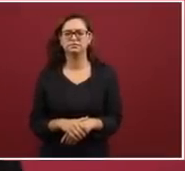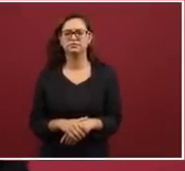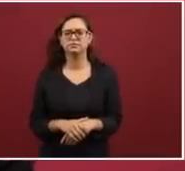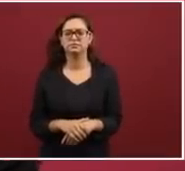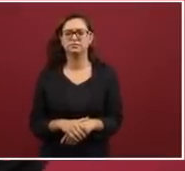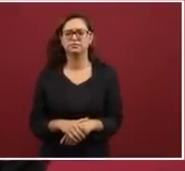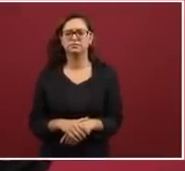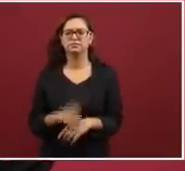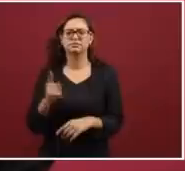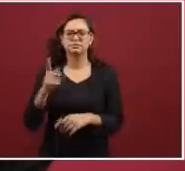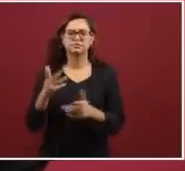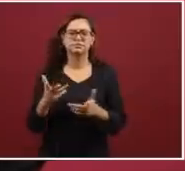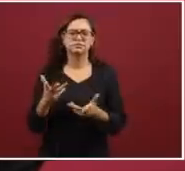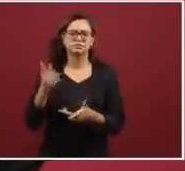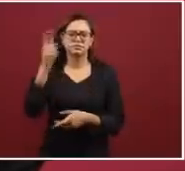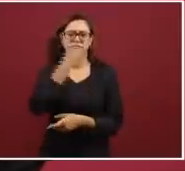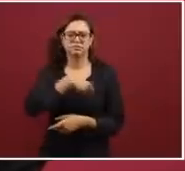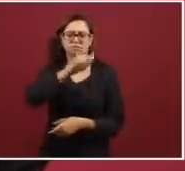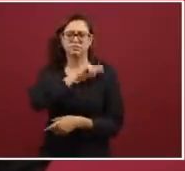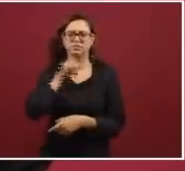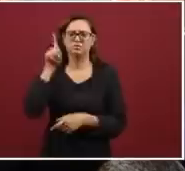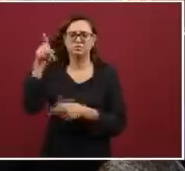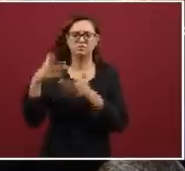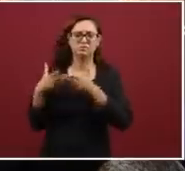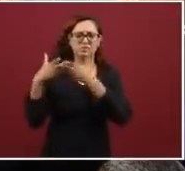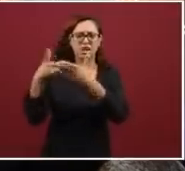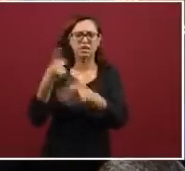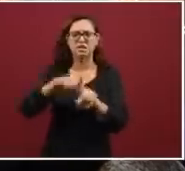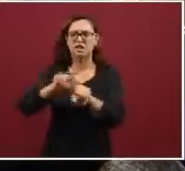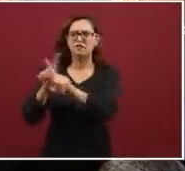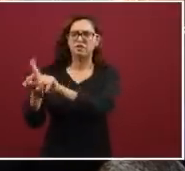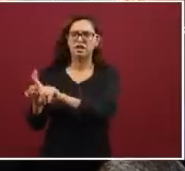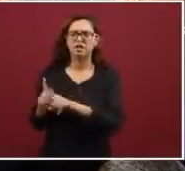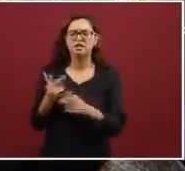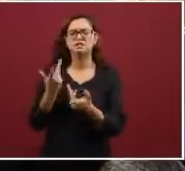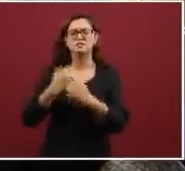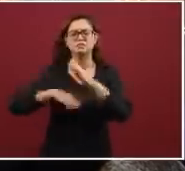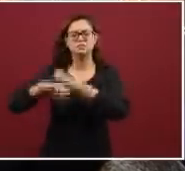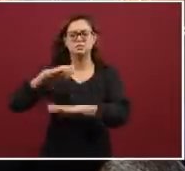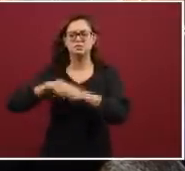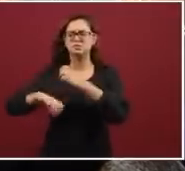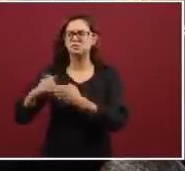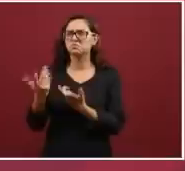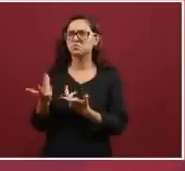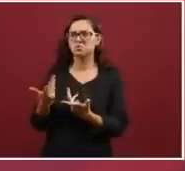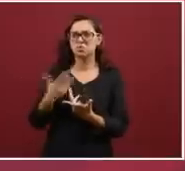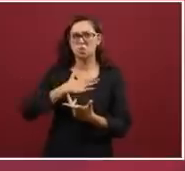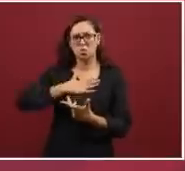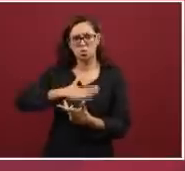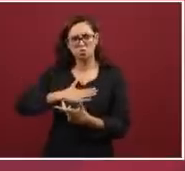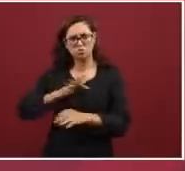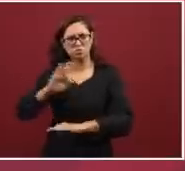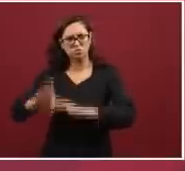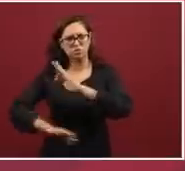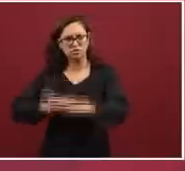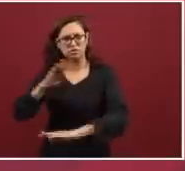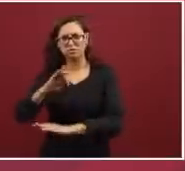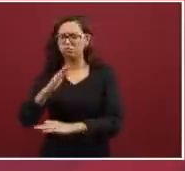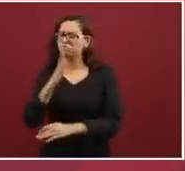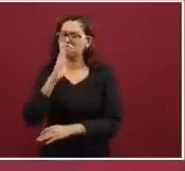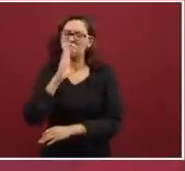astilleros españoles, en donde no había un trato justo para